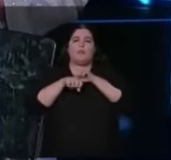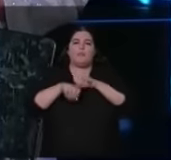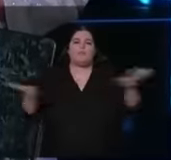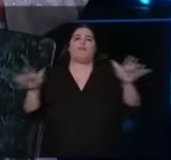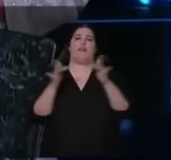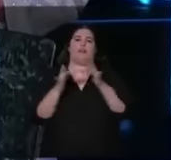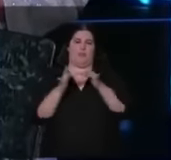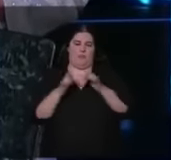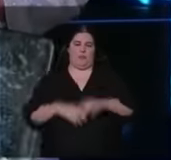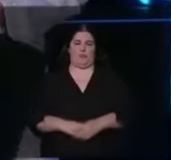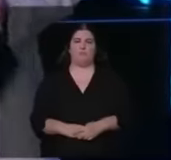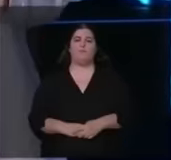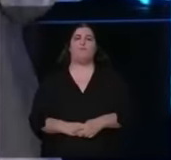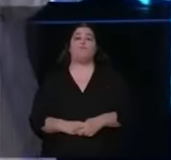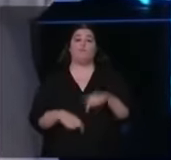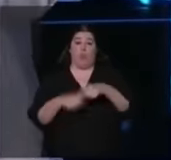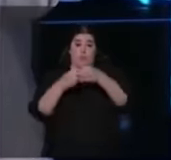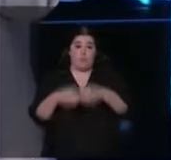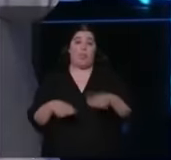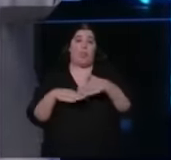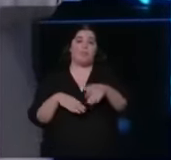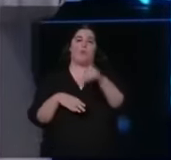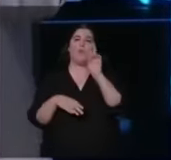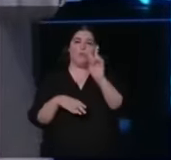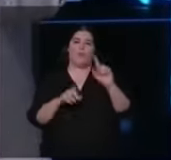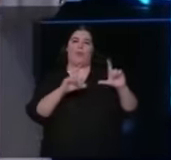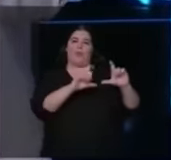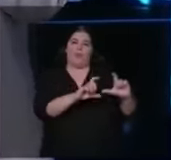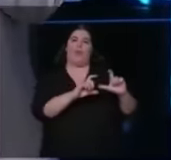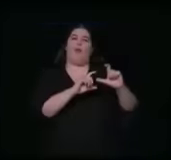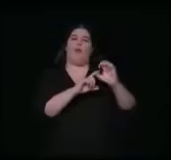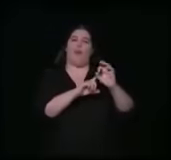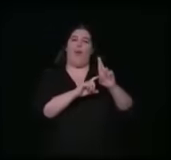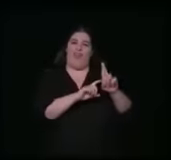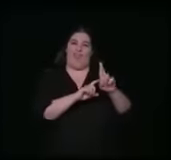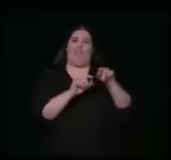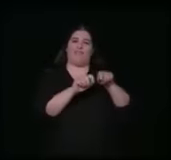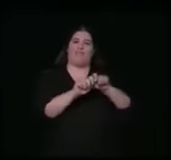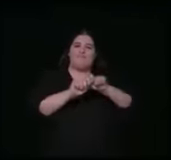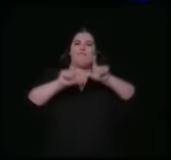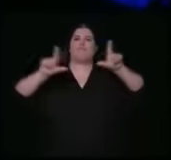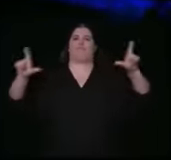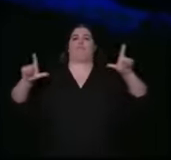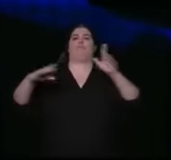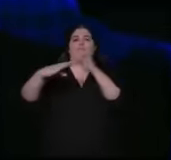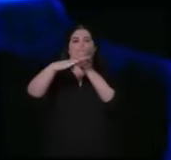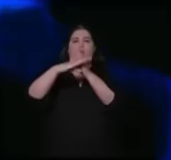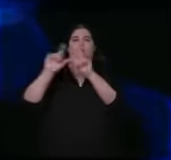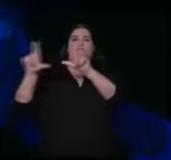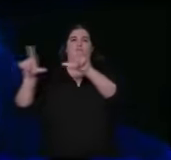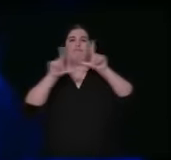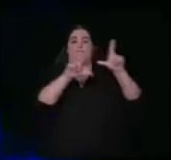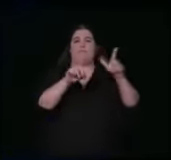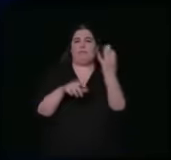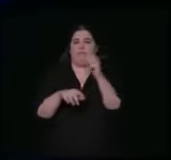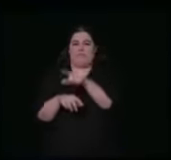transmite vía streaming. A partir de este momento van a poder ver un QR en la pantalla que les va a dar acceso a una transmisión especial por YouTube